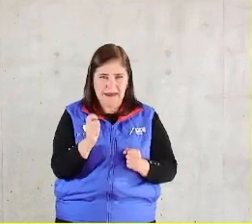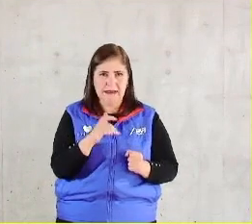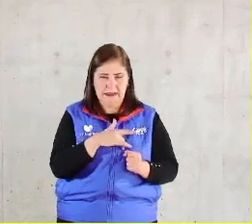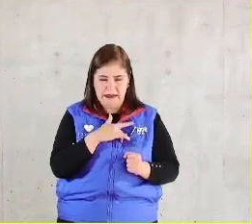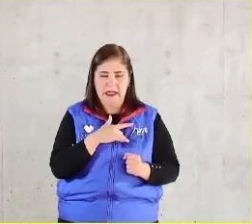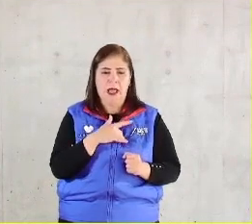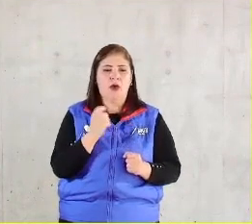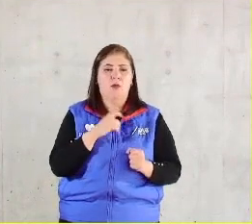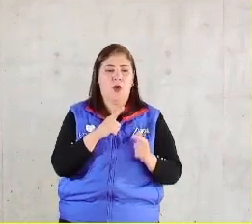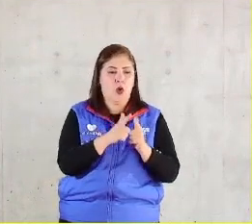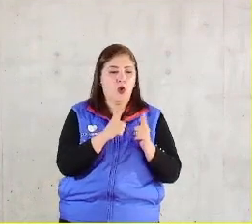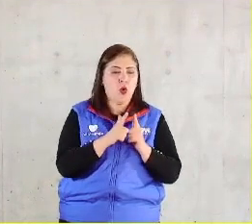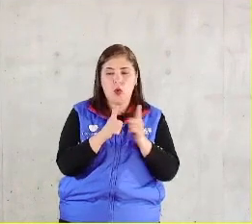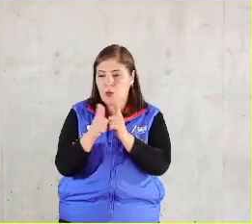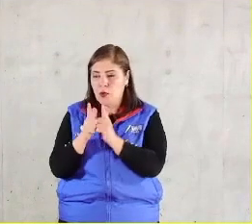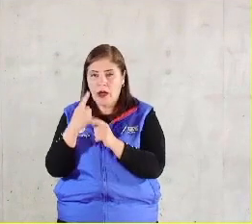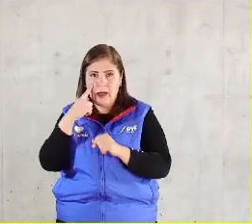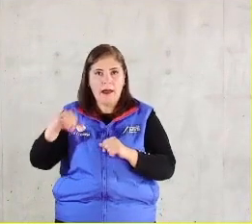por tendencias globales.